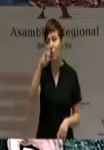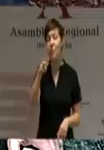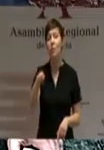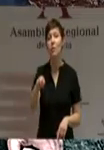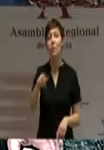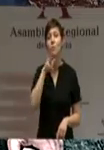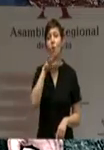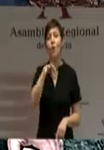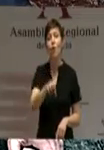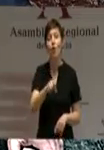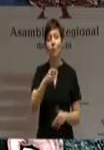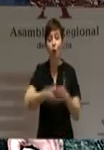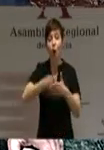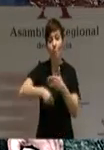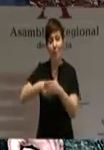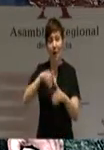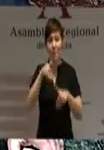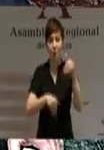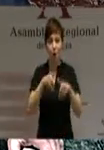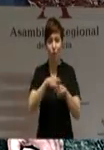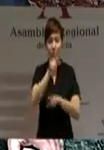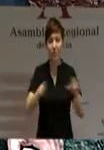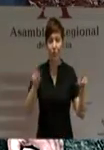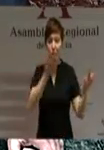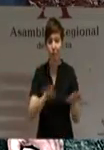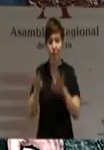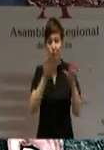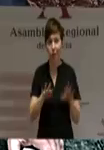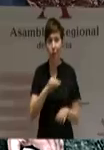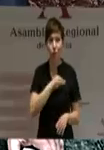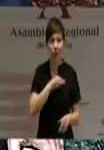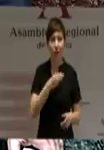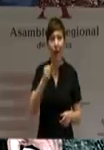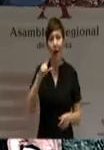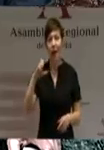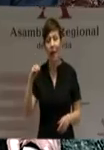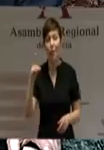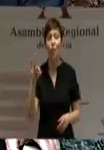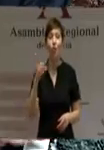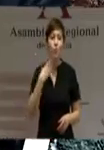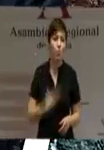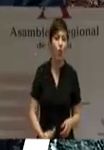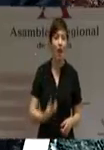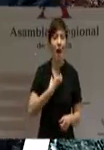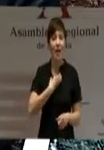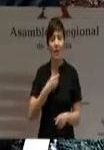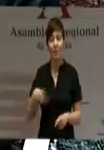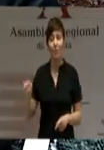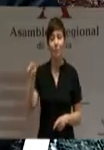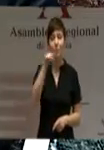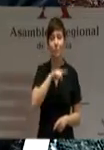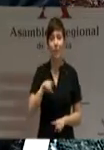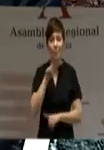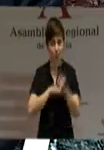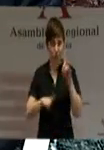comprar votos. Todo ello por no hablar de Totana, Aledo, Murcia y un largo etcétera. Todavía